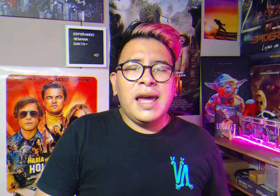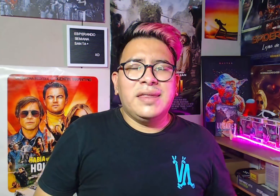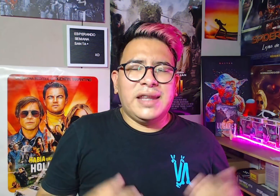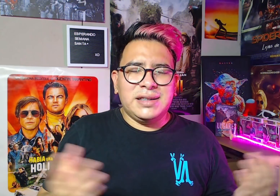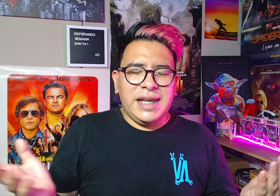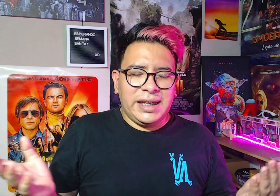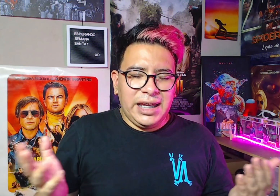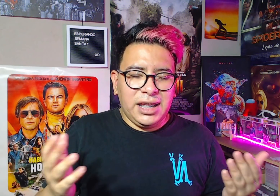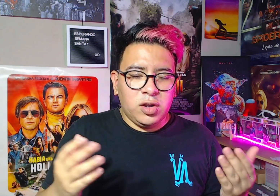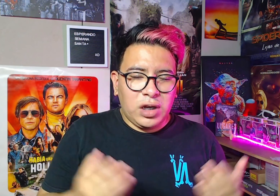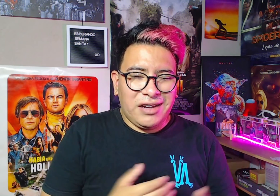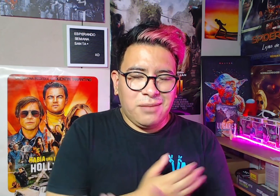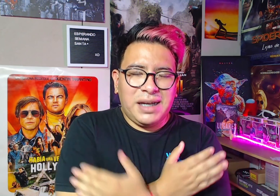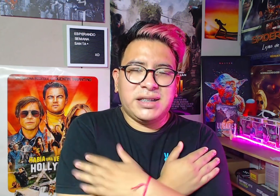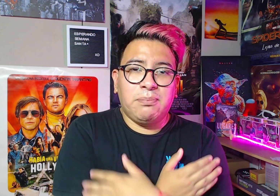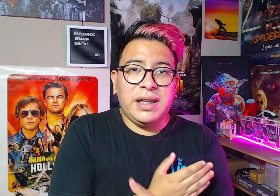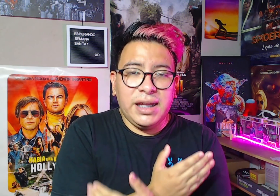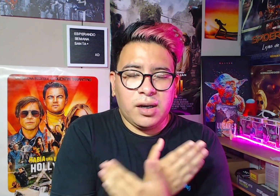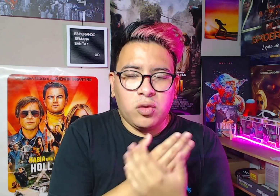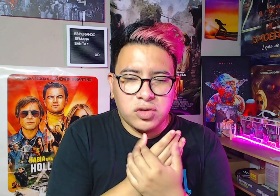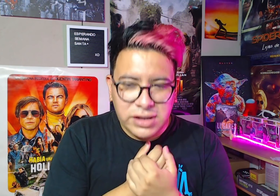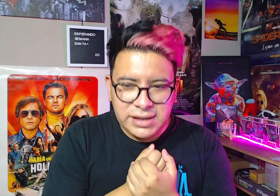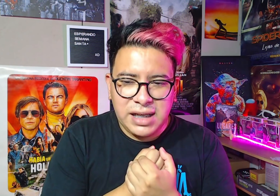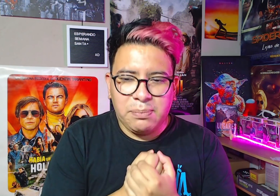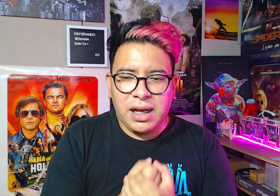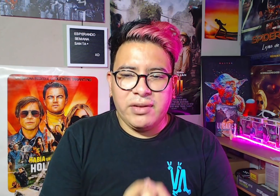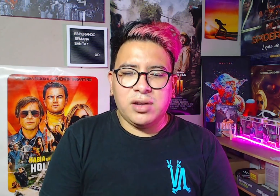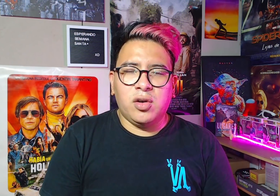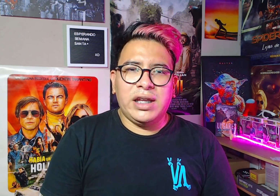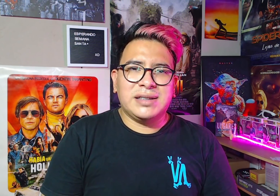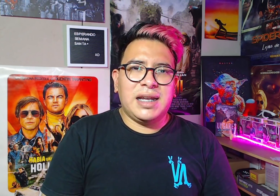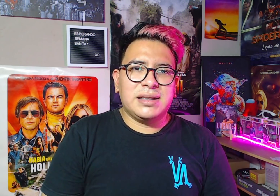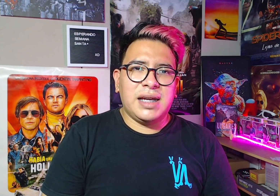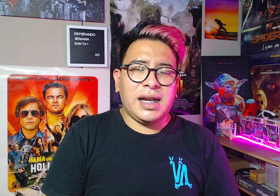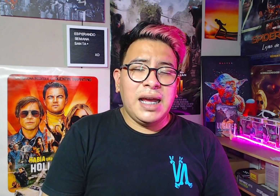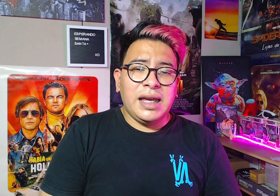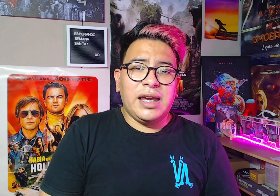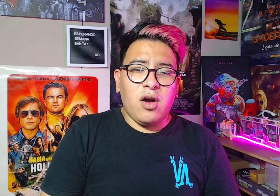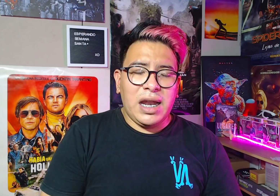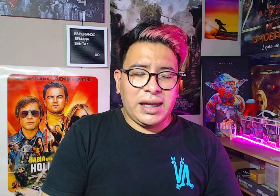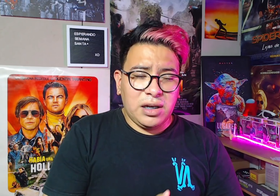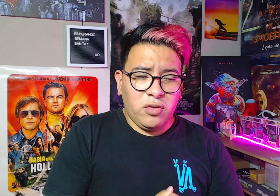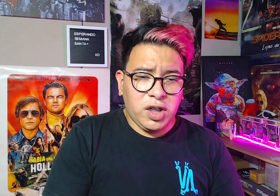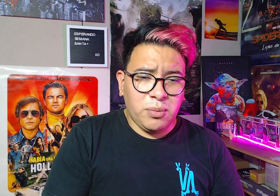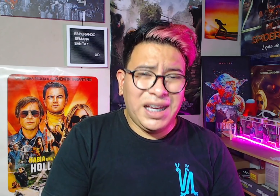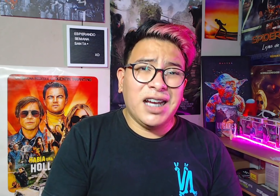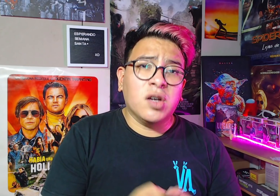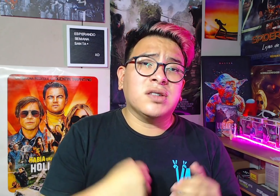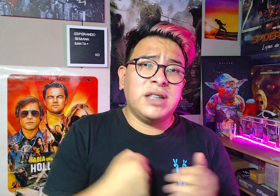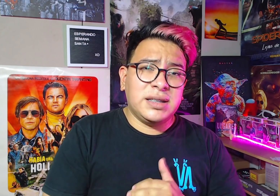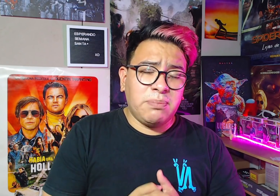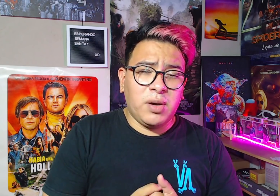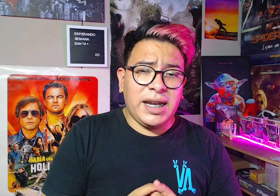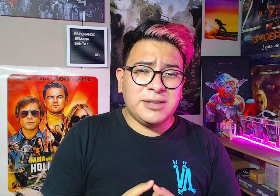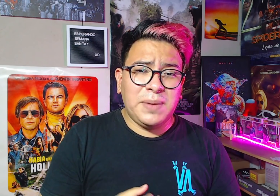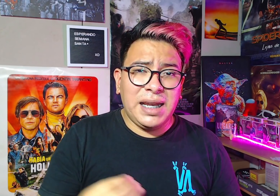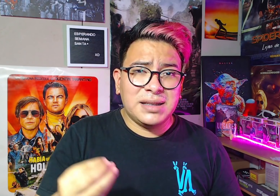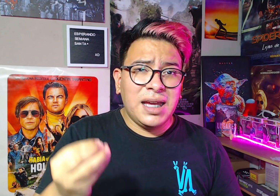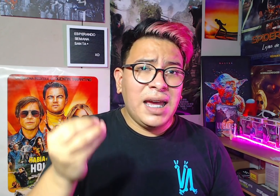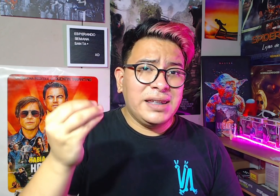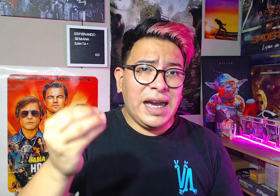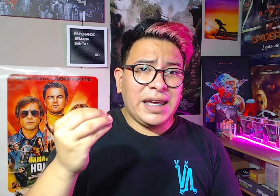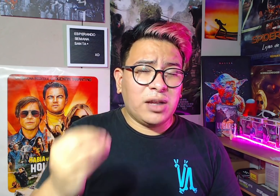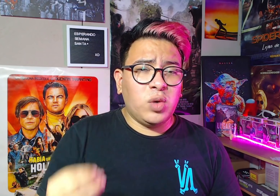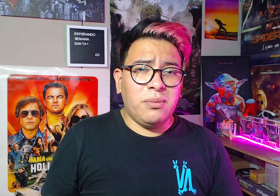impunidad. Desde aquí no cabe más que pedir justicia para Victoria Salazar, que ojalá que el gobierno mexicano sí se ponga las